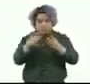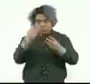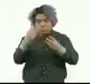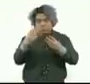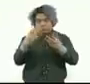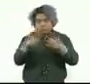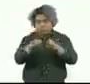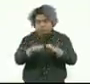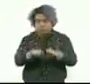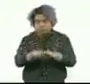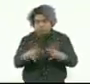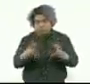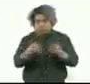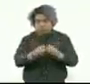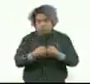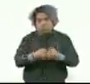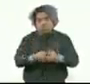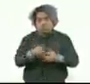funcionar, doctora?